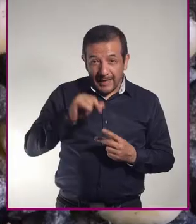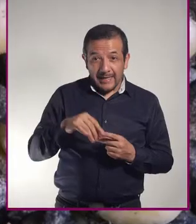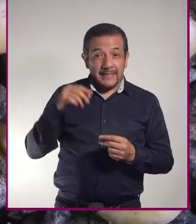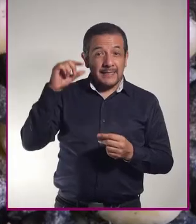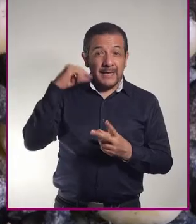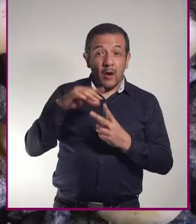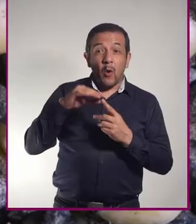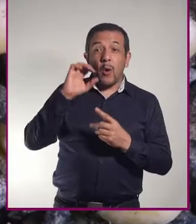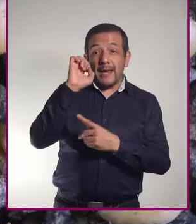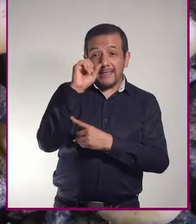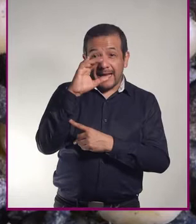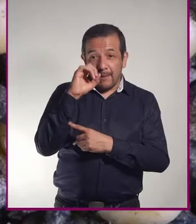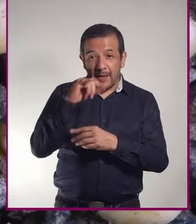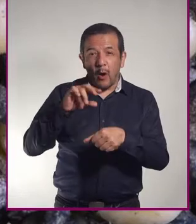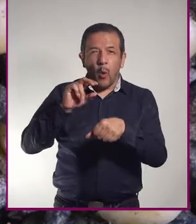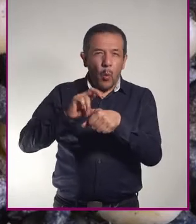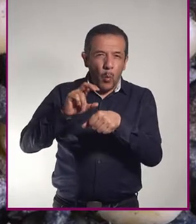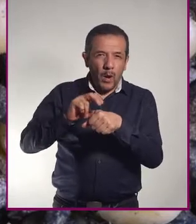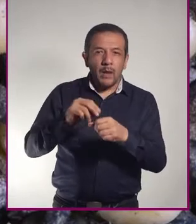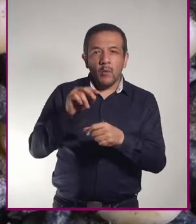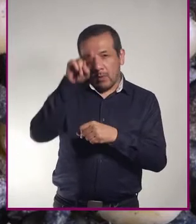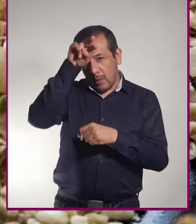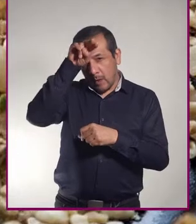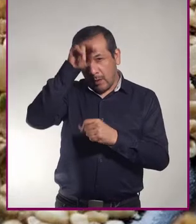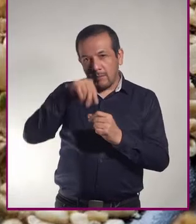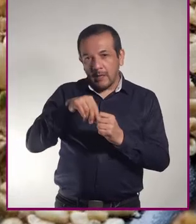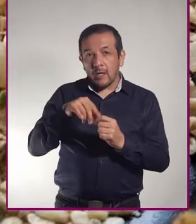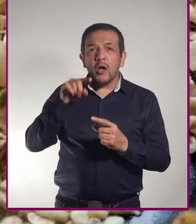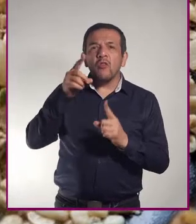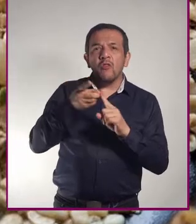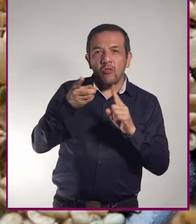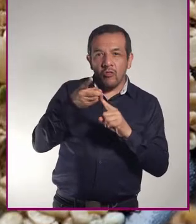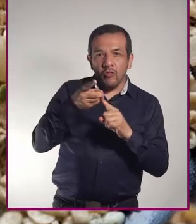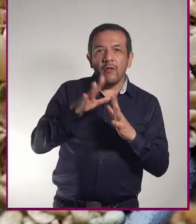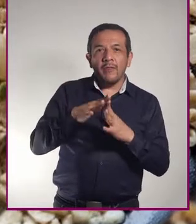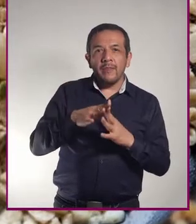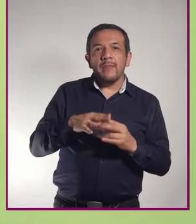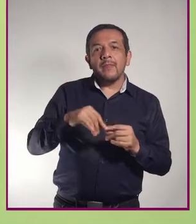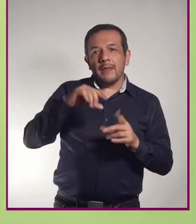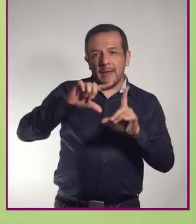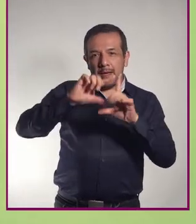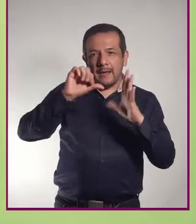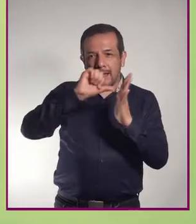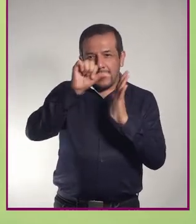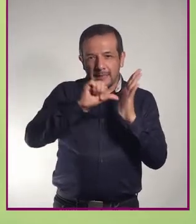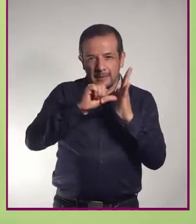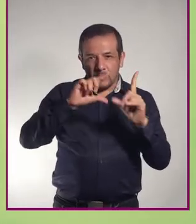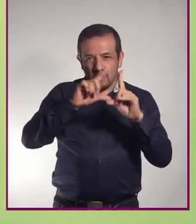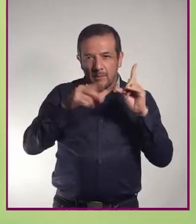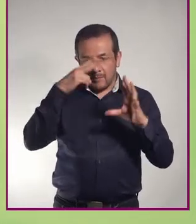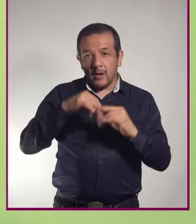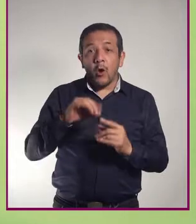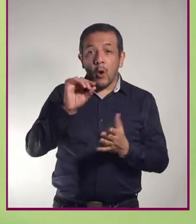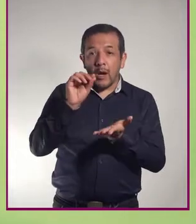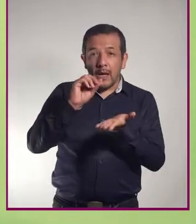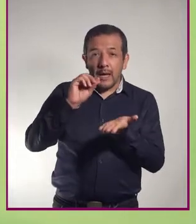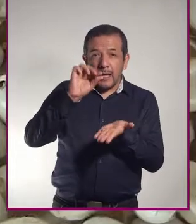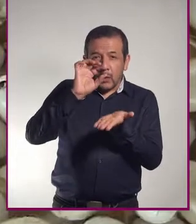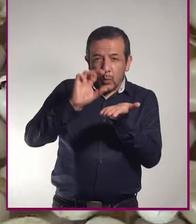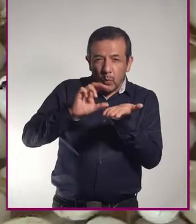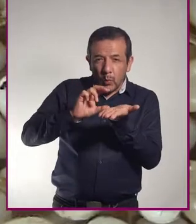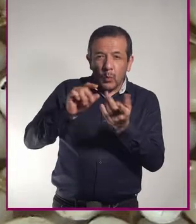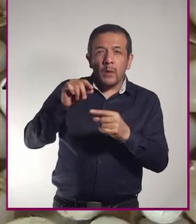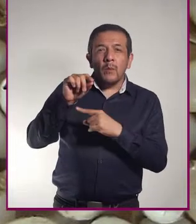los escamoles o hueva de hormiga que se consume en el centro del país, el ahuautle o hueva de mosquito que